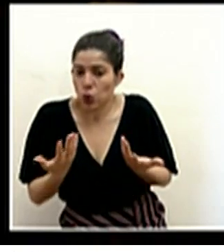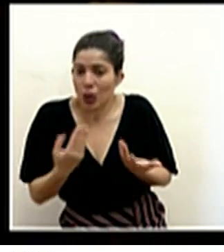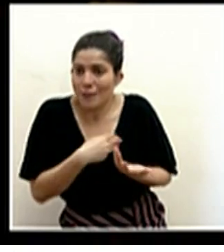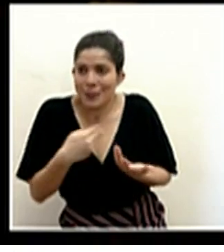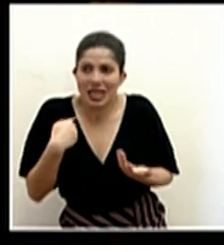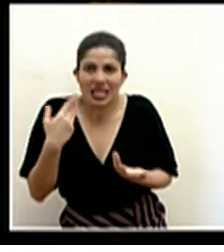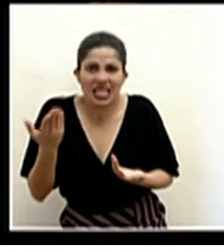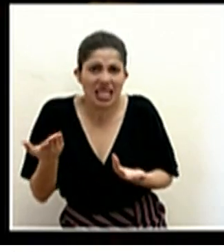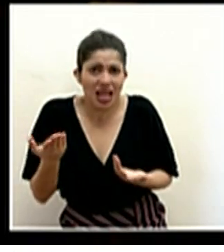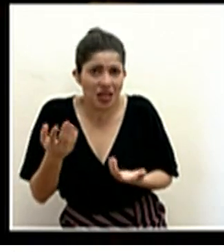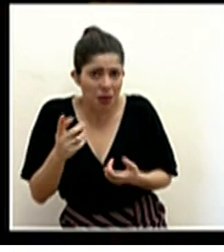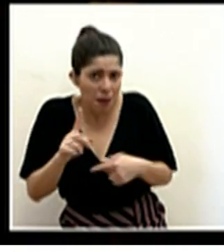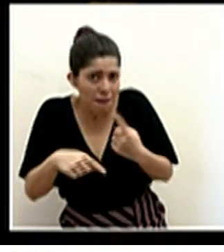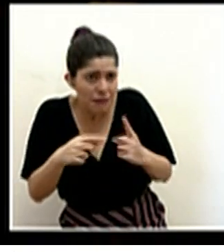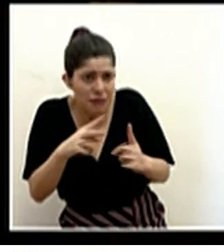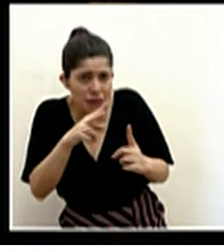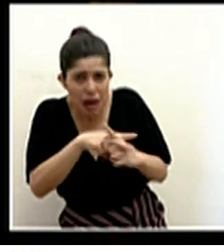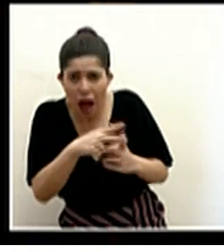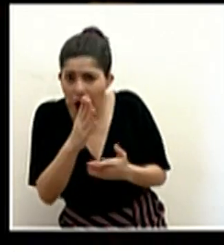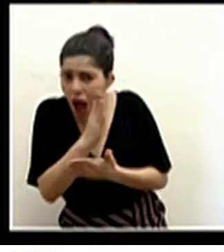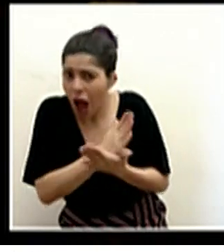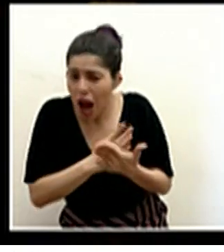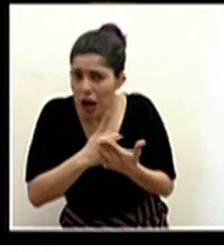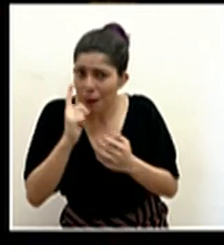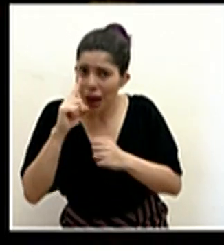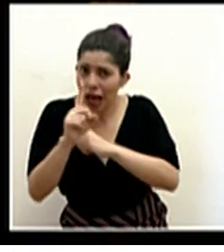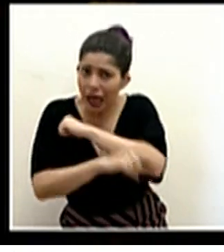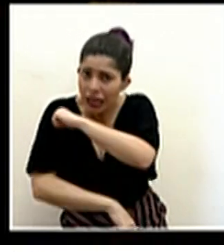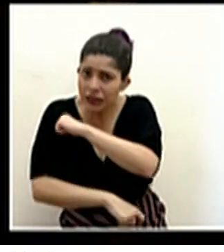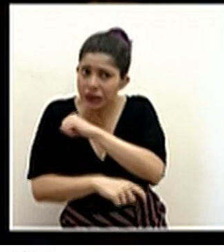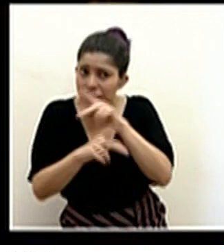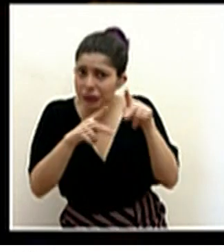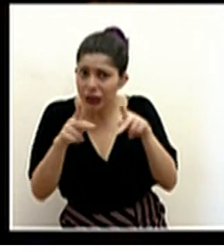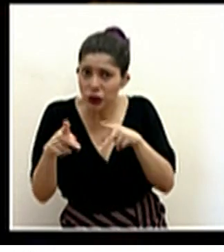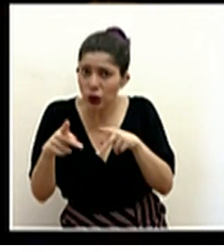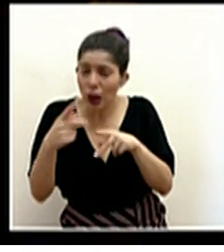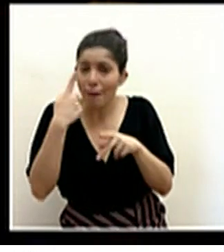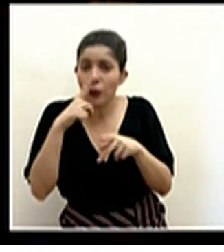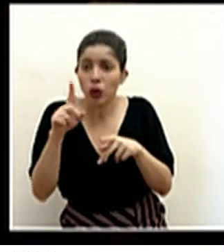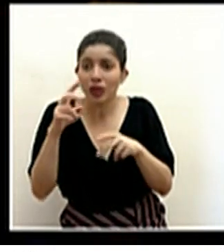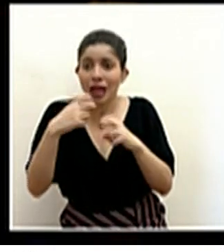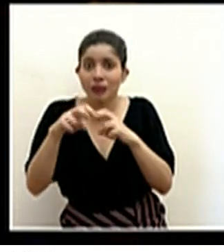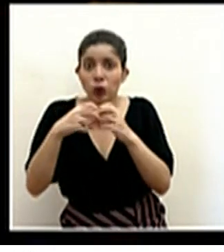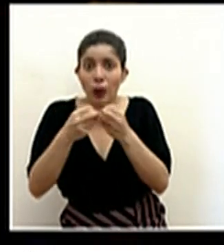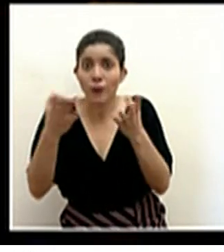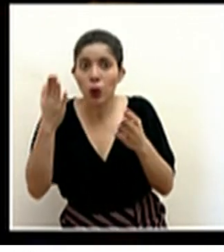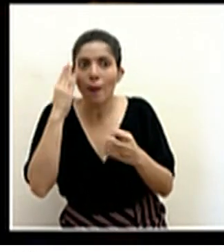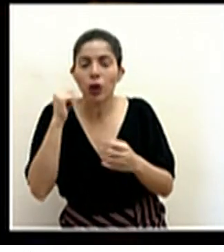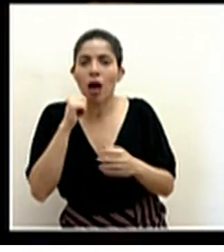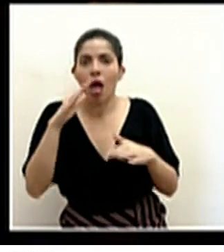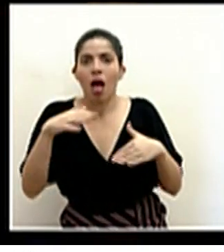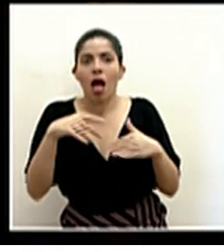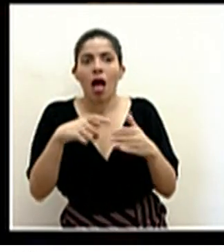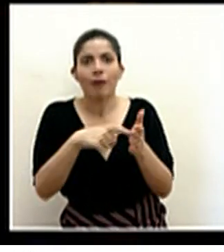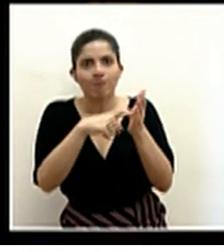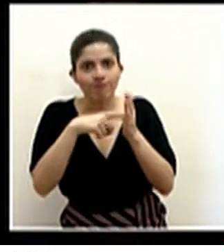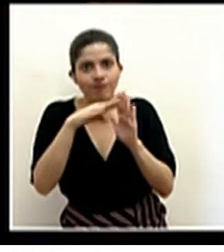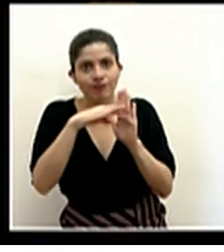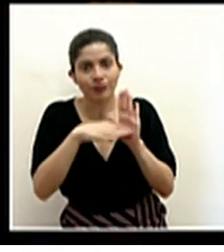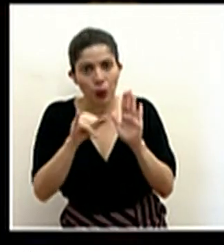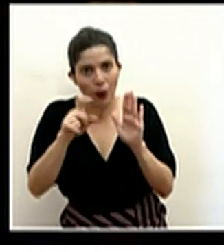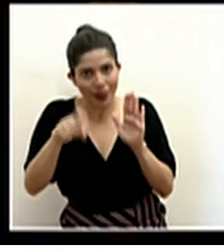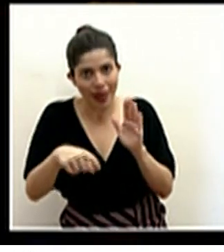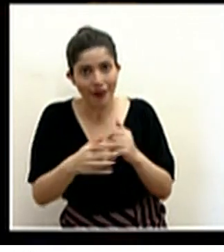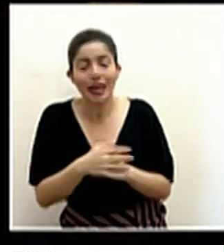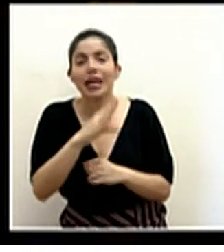del ministerio? ¿Van a tomar alguna medida para sancionar a los locales, al transporte público por no exigir las medidas como corresponde?